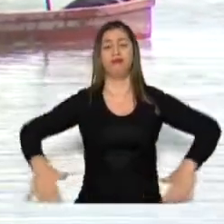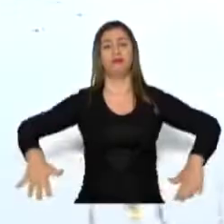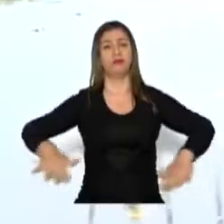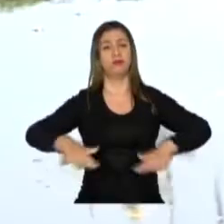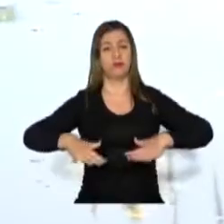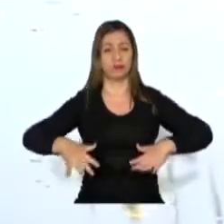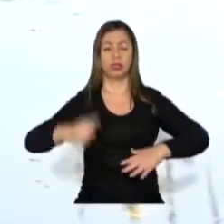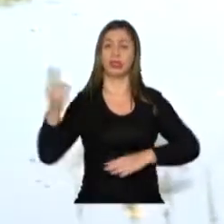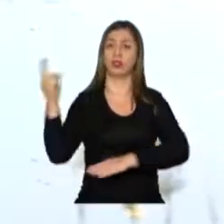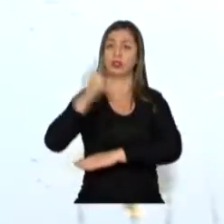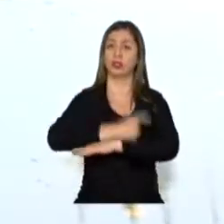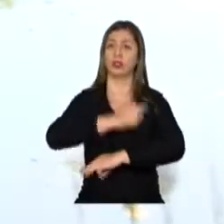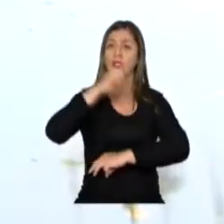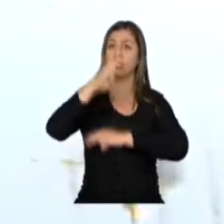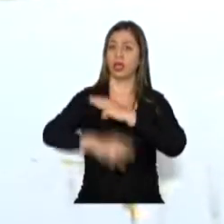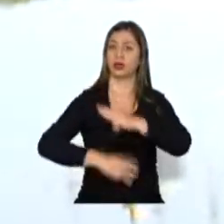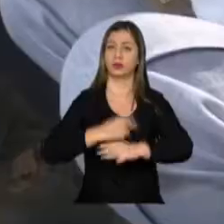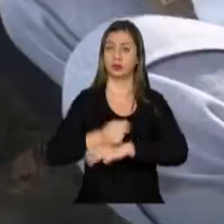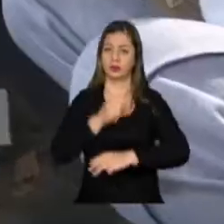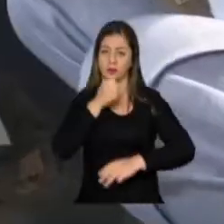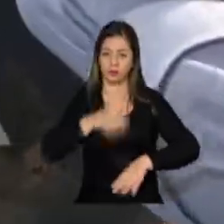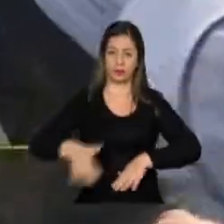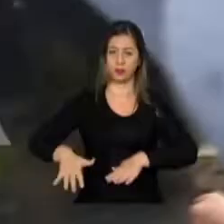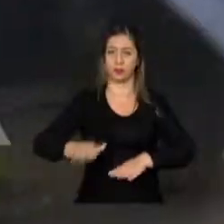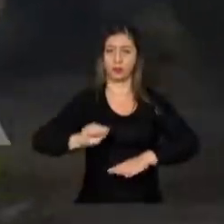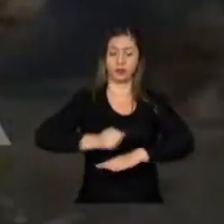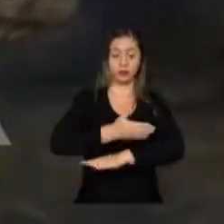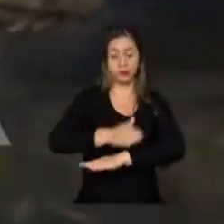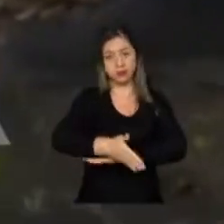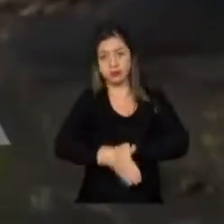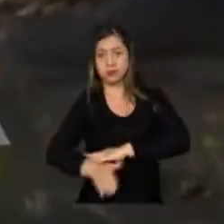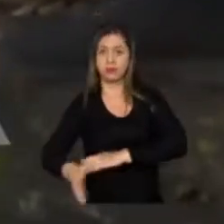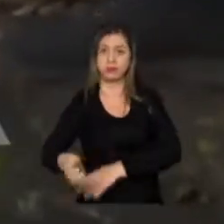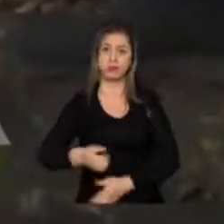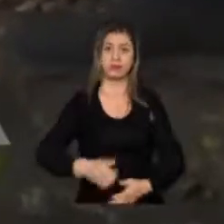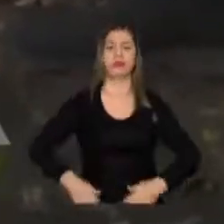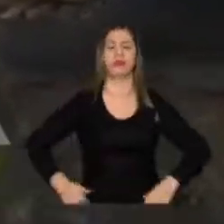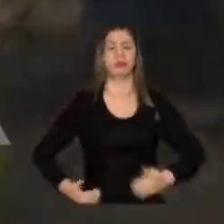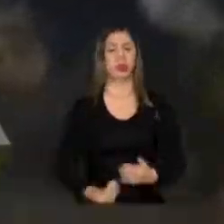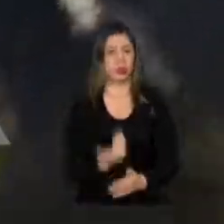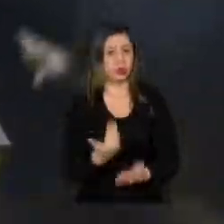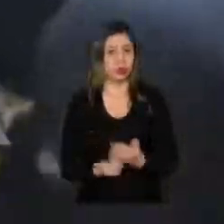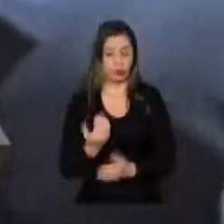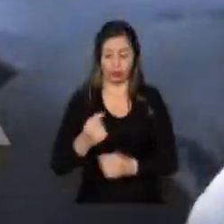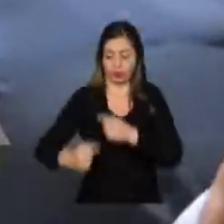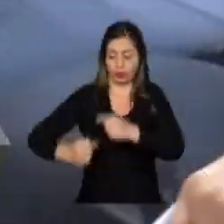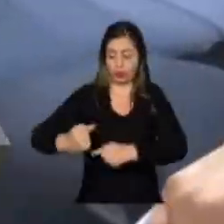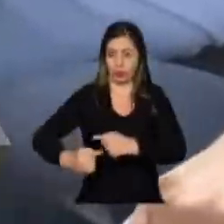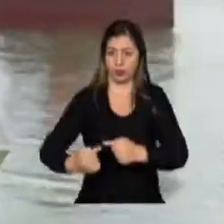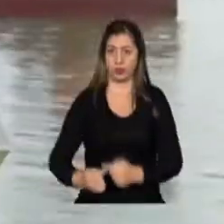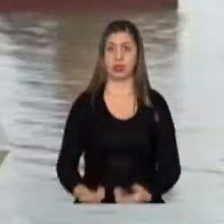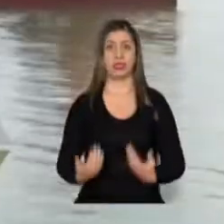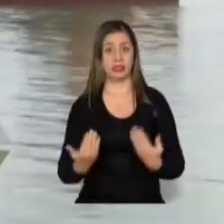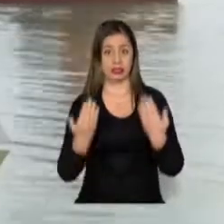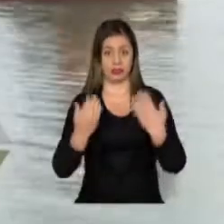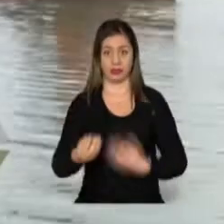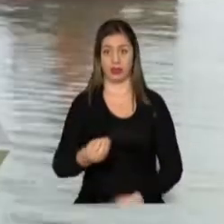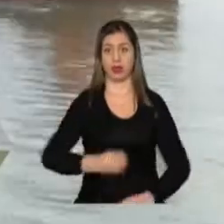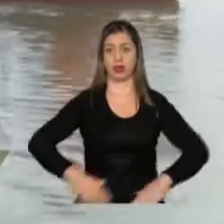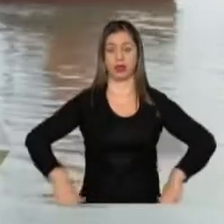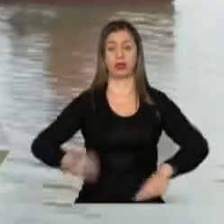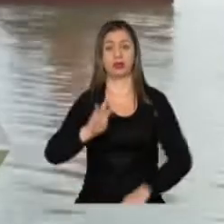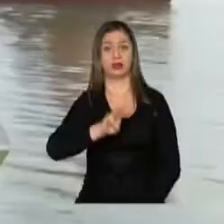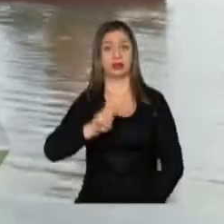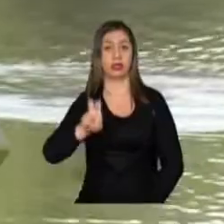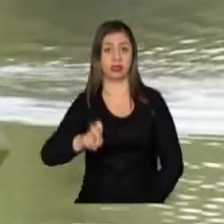el Día Mundial de los Humedales. La siembra de peces favorece el ecosistema y es fuente de alimento para la comunidad. Solo en Videles hay 37 familias